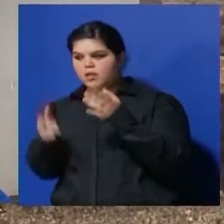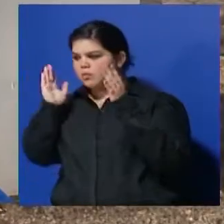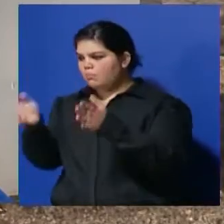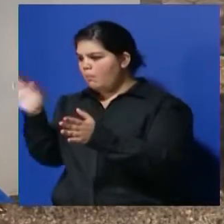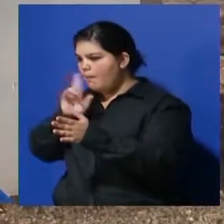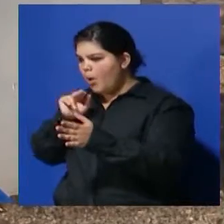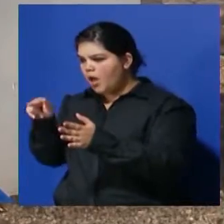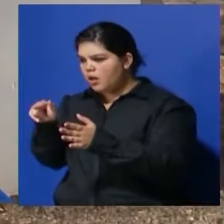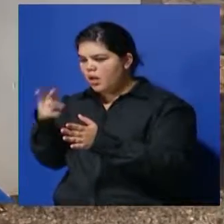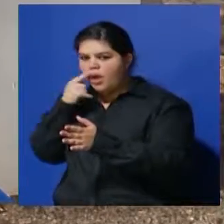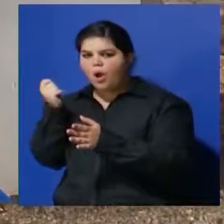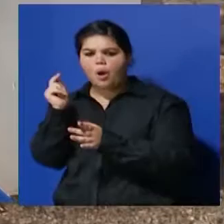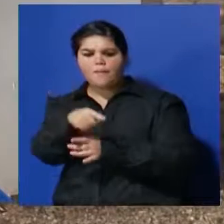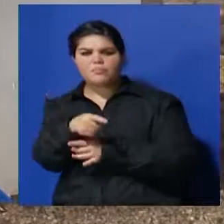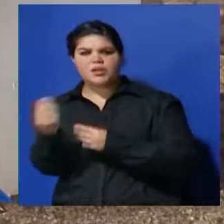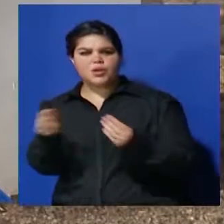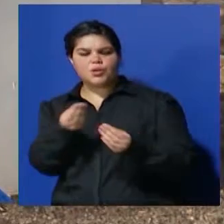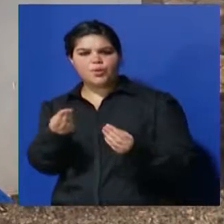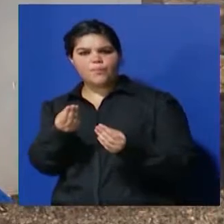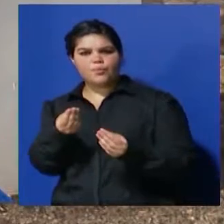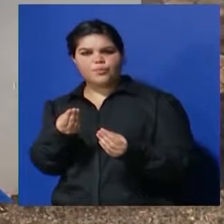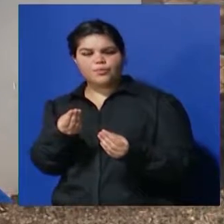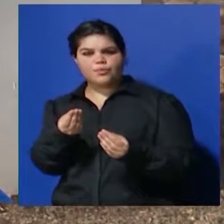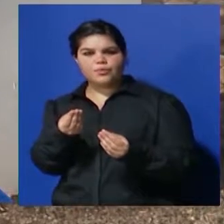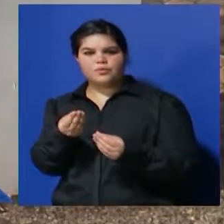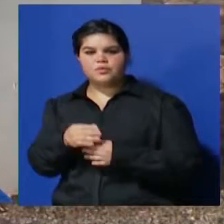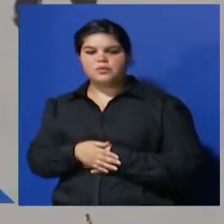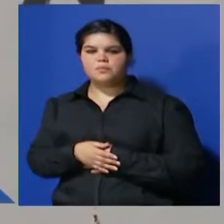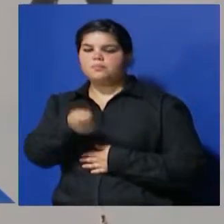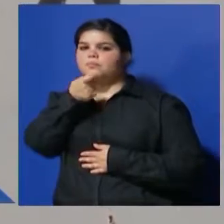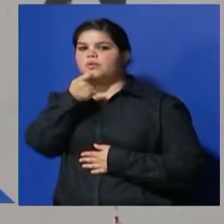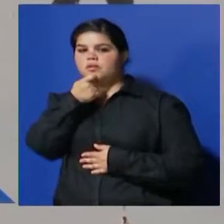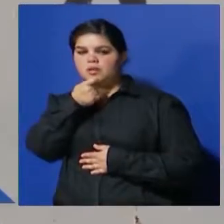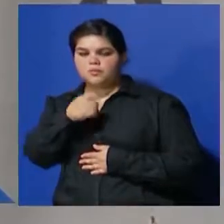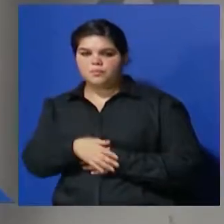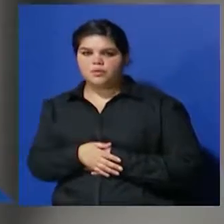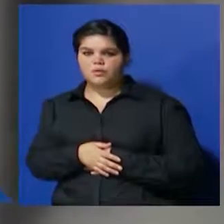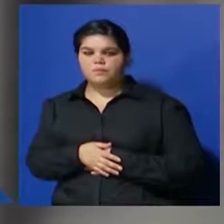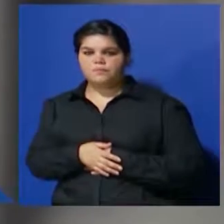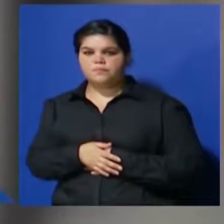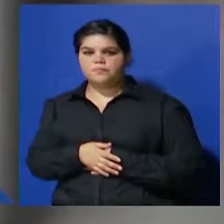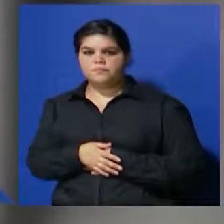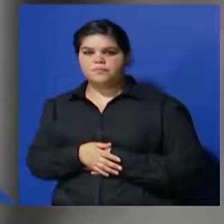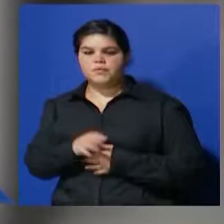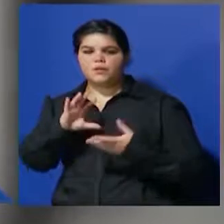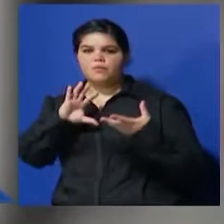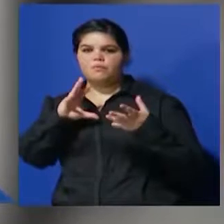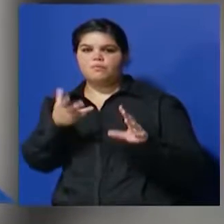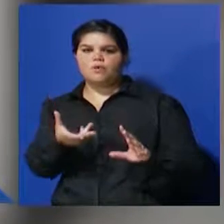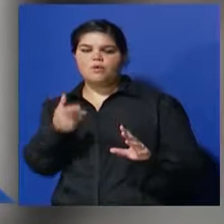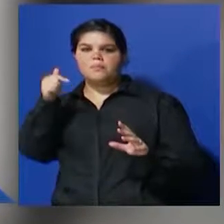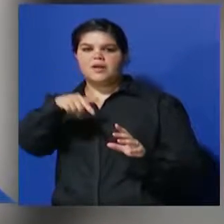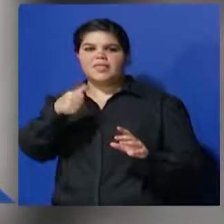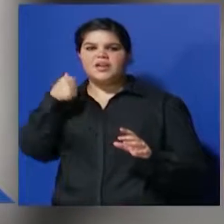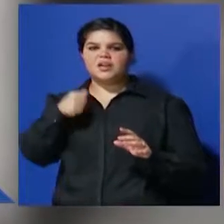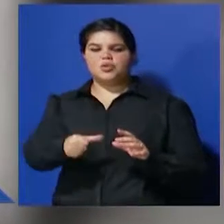varones, cuestionemos un poco las masculinidades, metámonos como por ejemplo los métodos de contracepción quirúrgica que hay